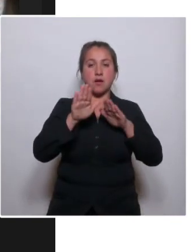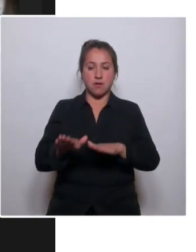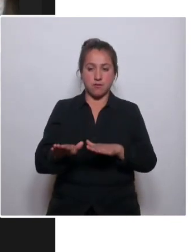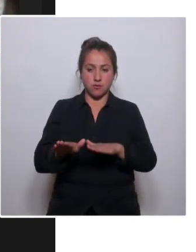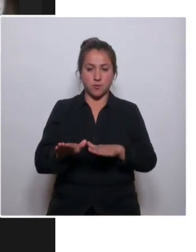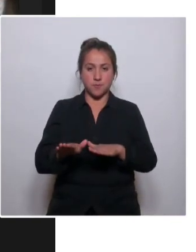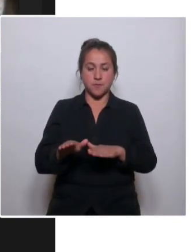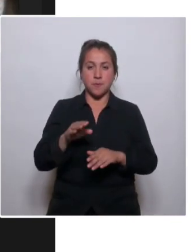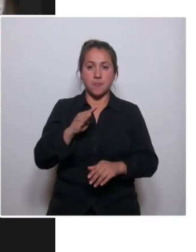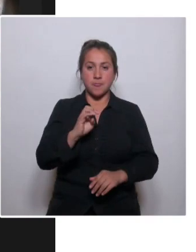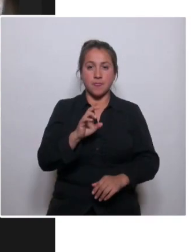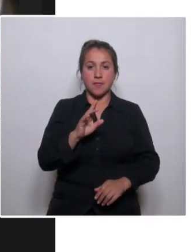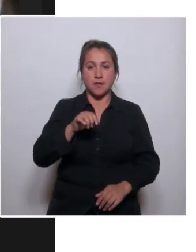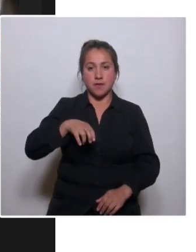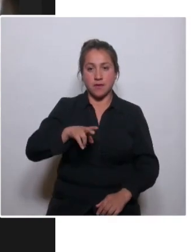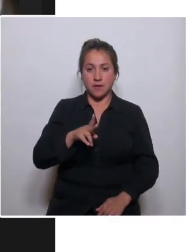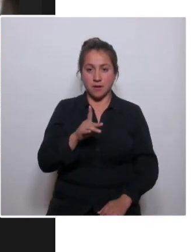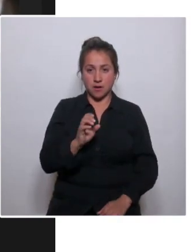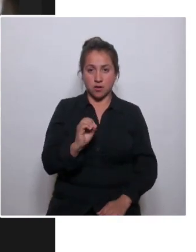Señor Bernardo de la Maza.